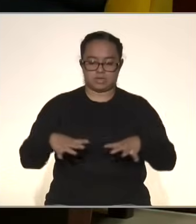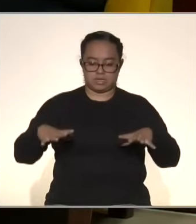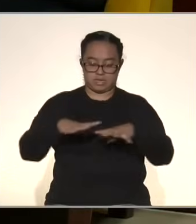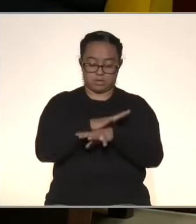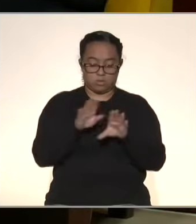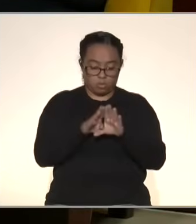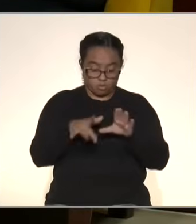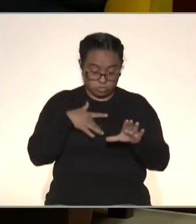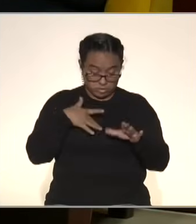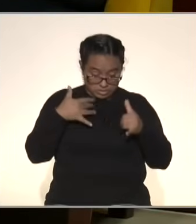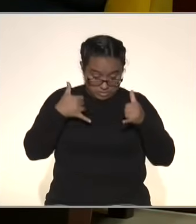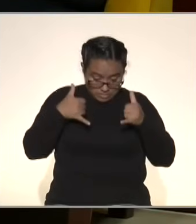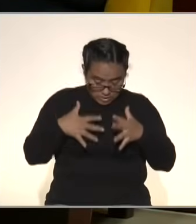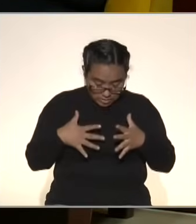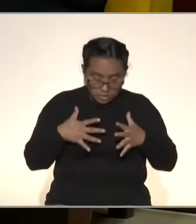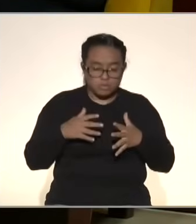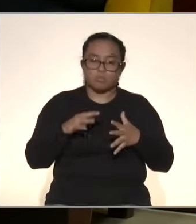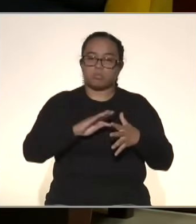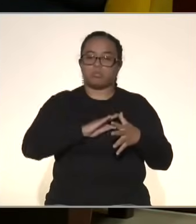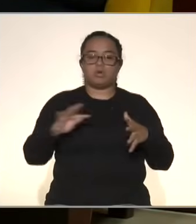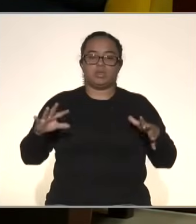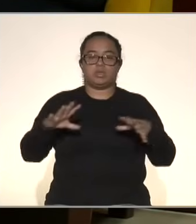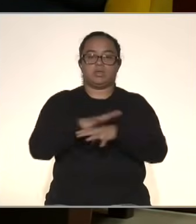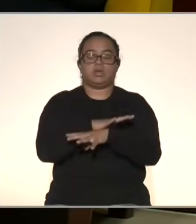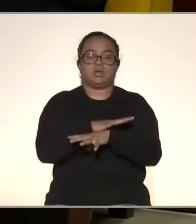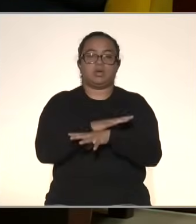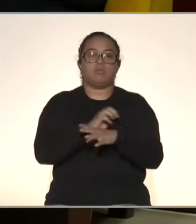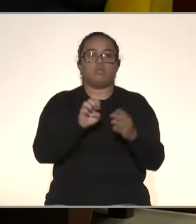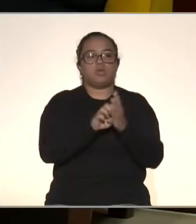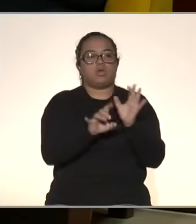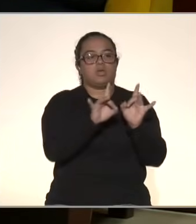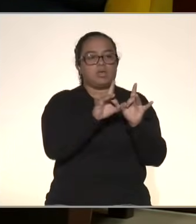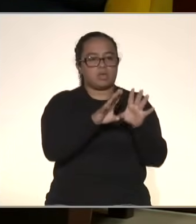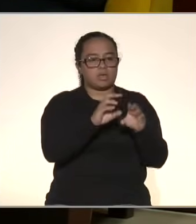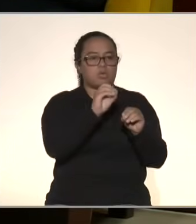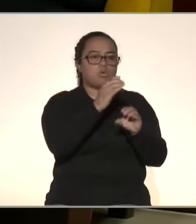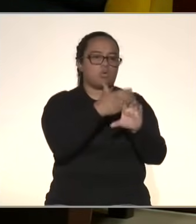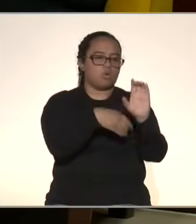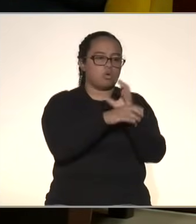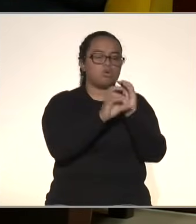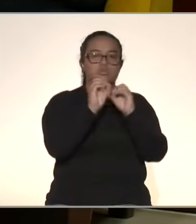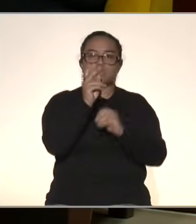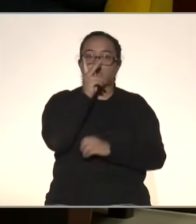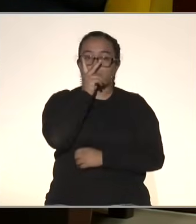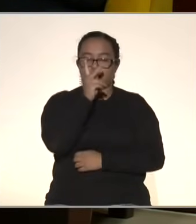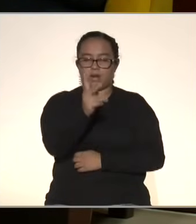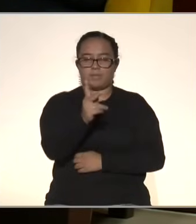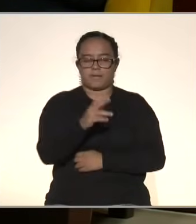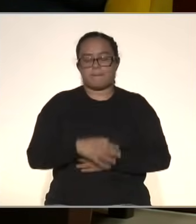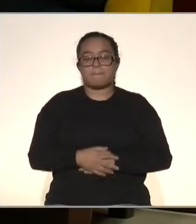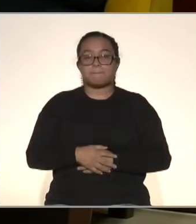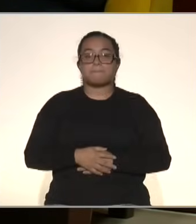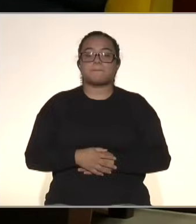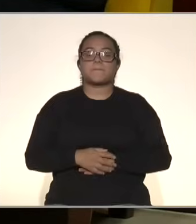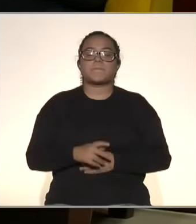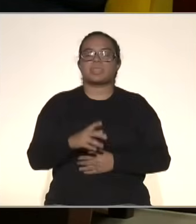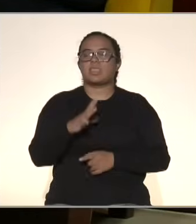cargas afectivas que tenemos hacia un evento, una palabra. En otras palabras, una